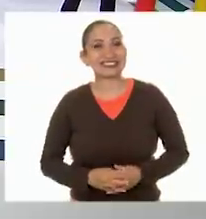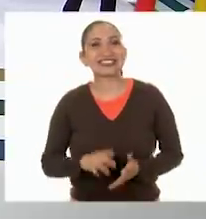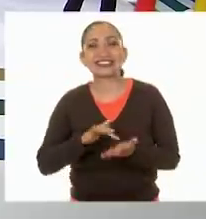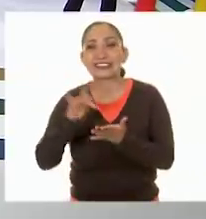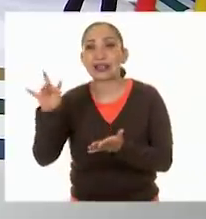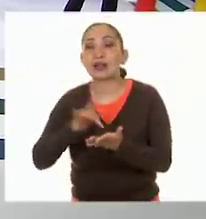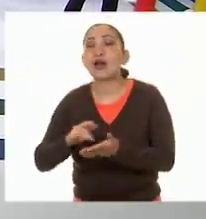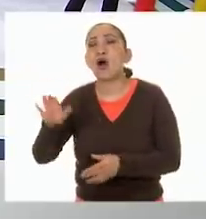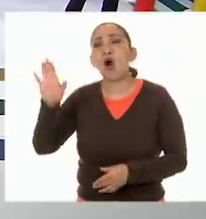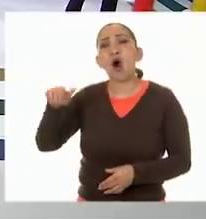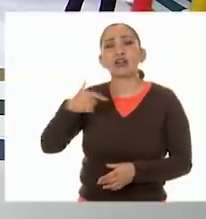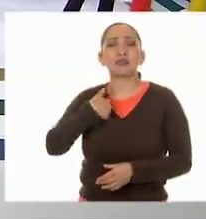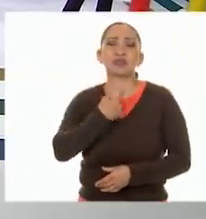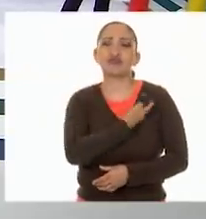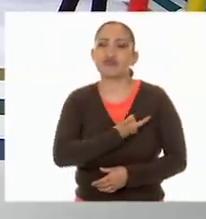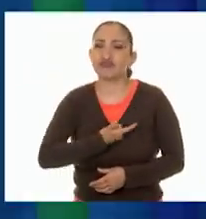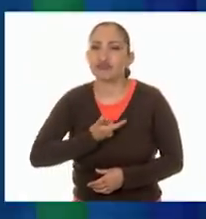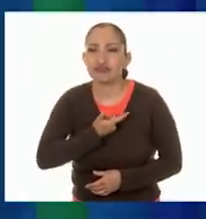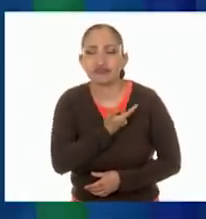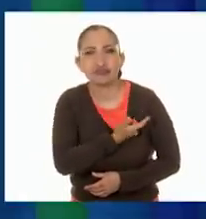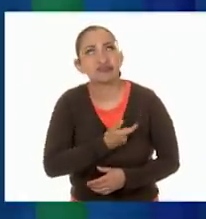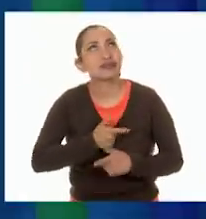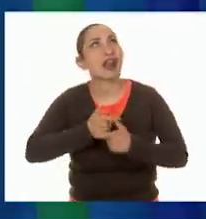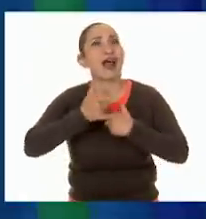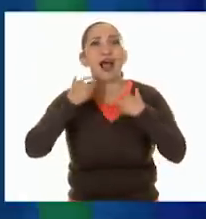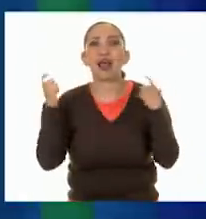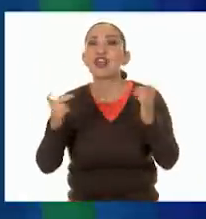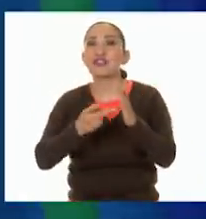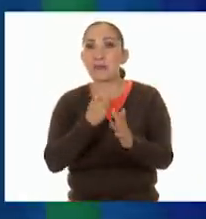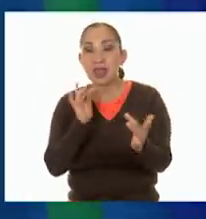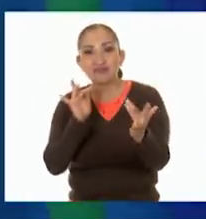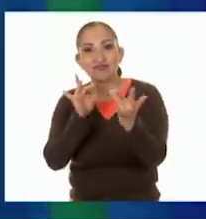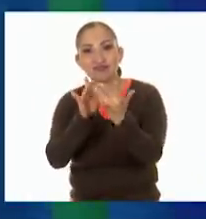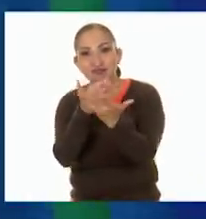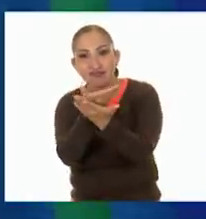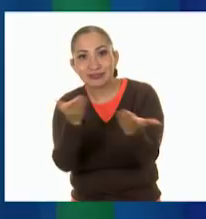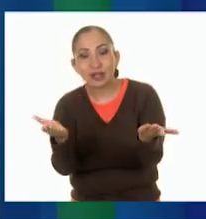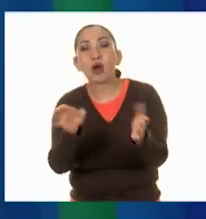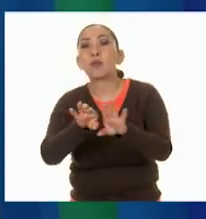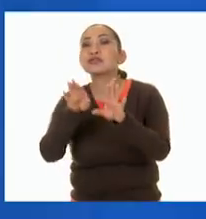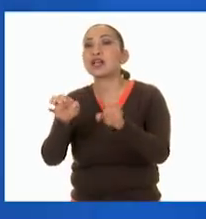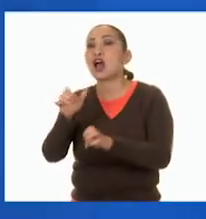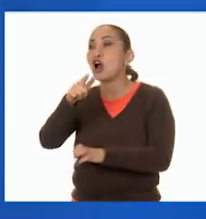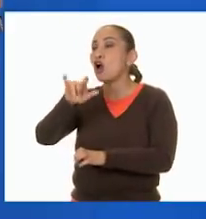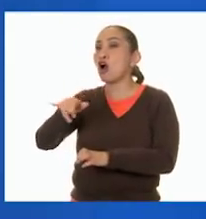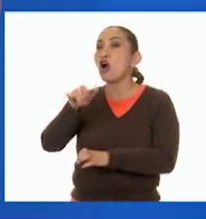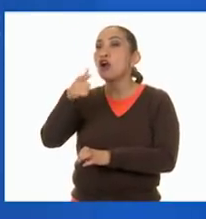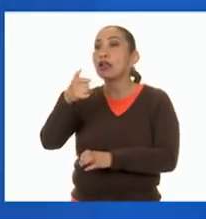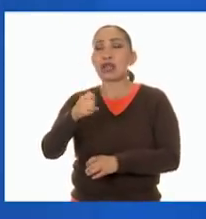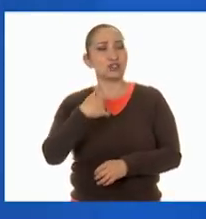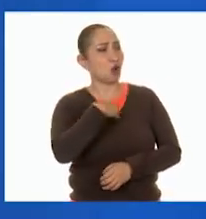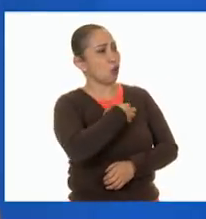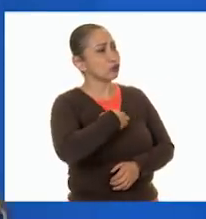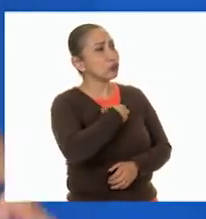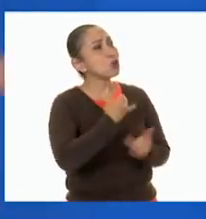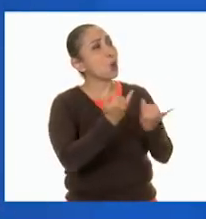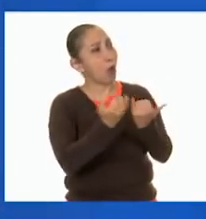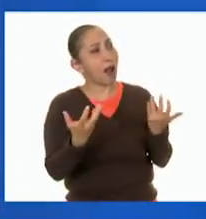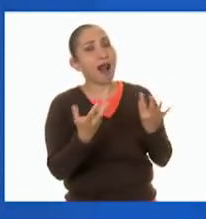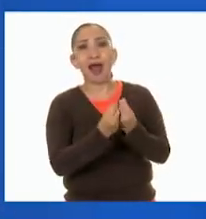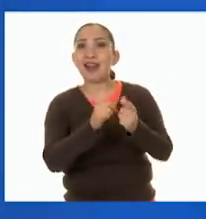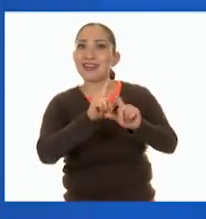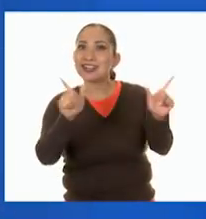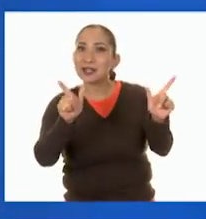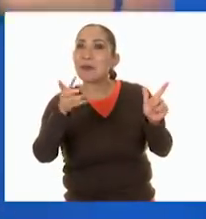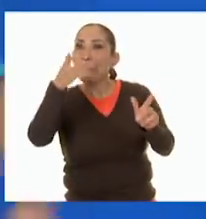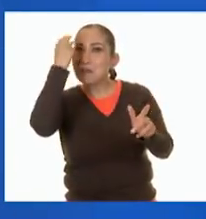Gracias. Oigan, es un gusto enorme volver a estar contigo. ¿Cómo estás, Jorge? Estoy muy contento de estar aquí de nuevo y